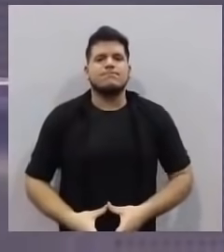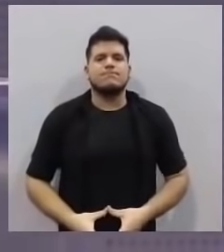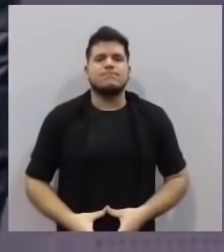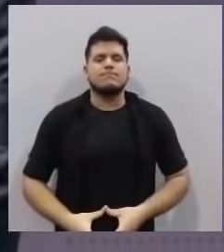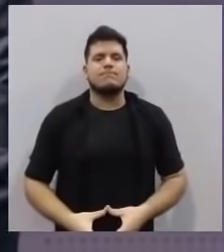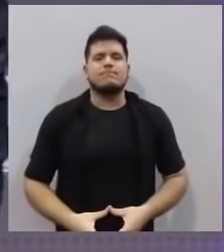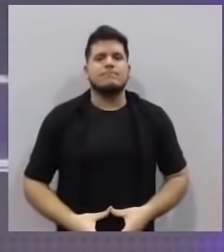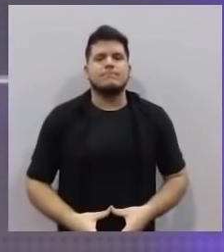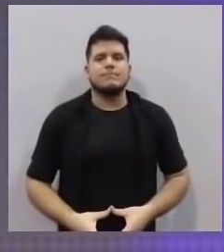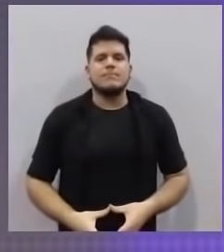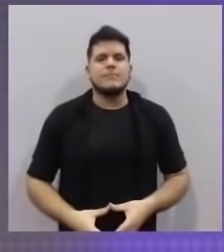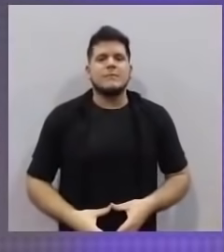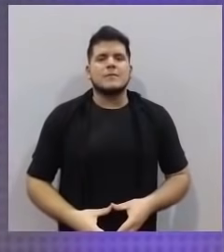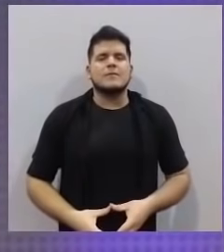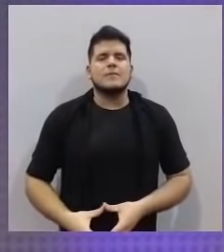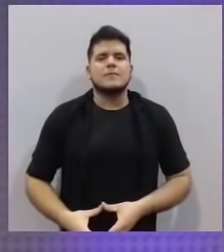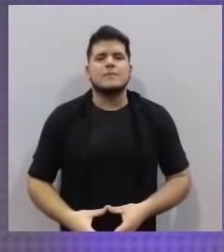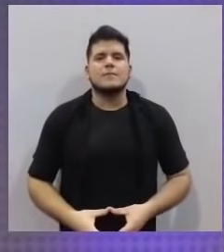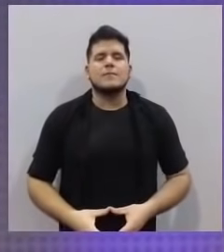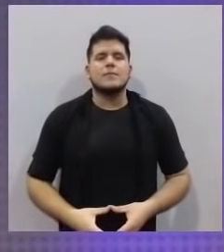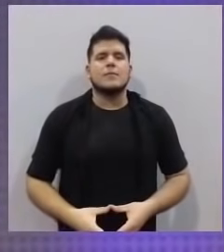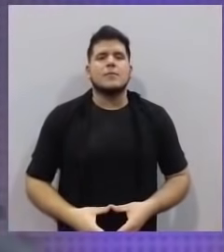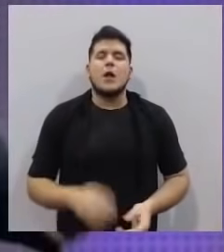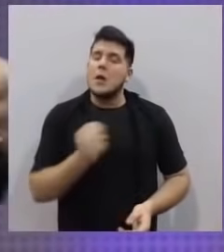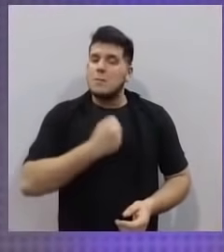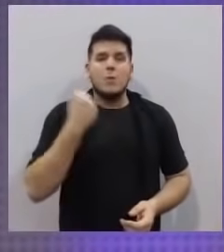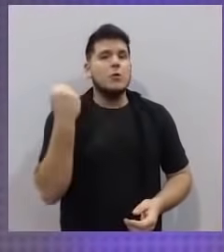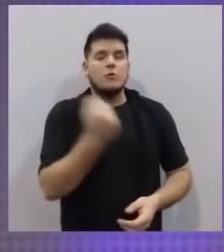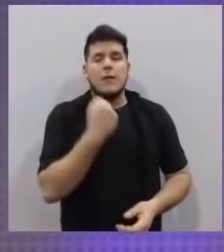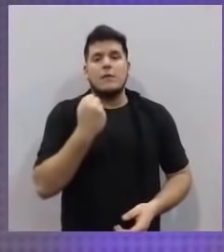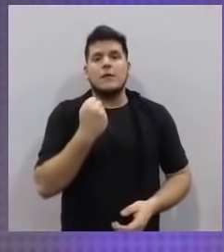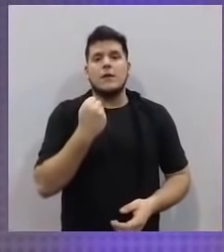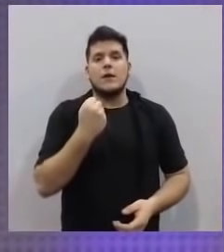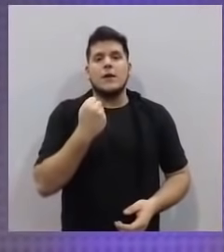lo repele lo correcto lo atrae